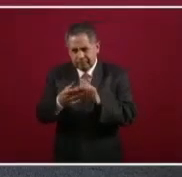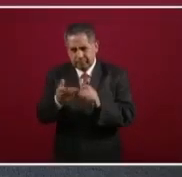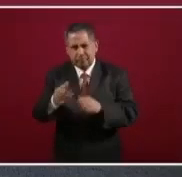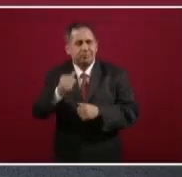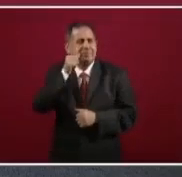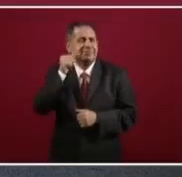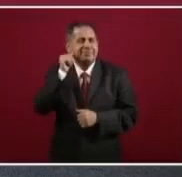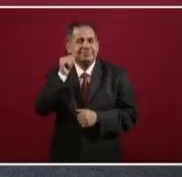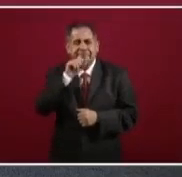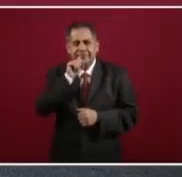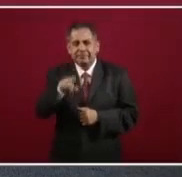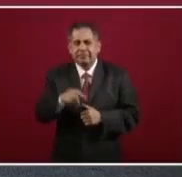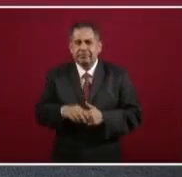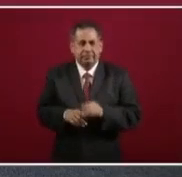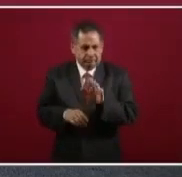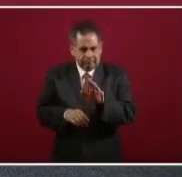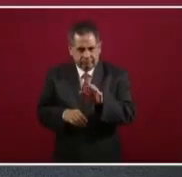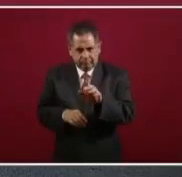lo de ayer